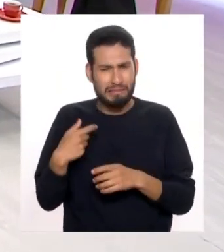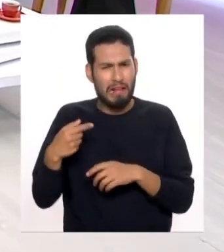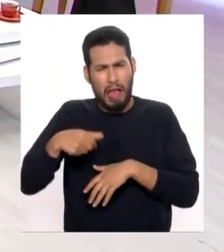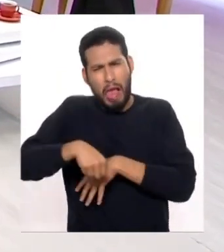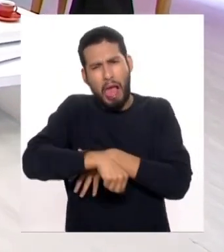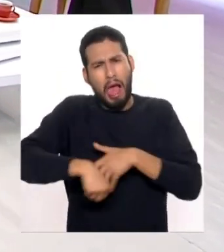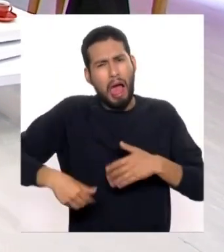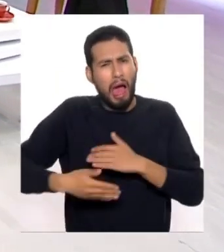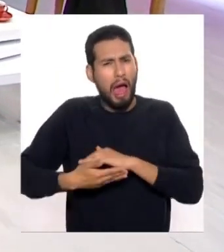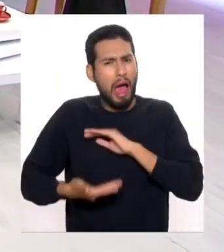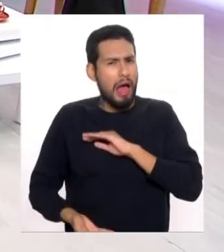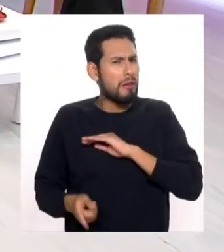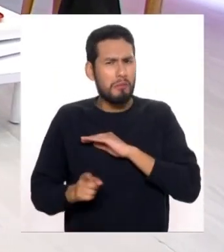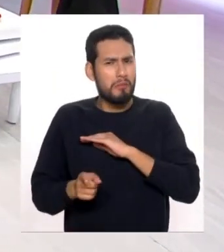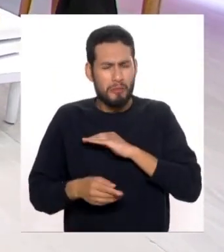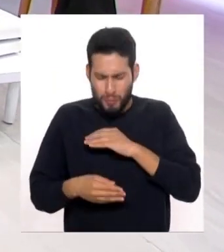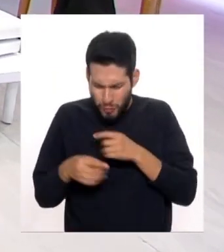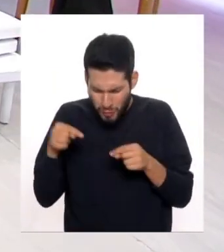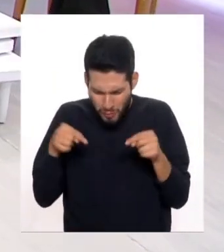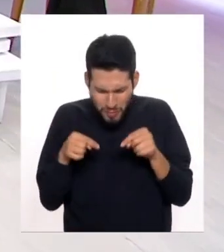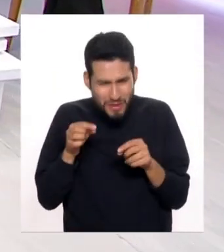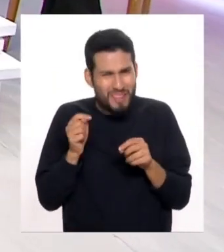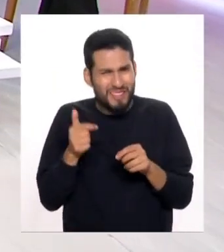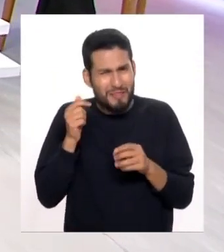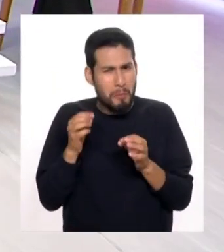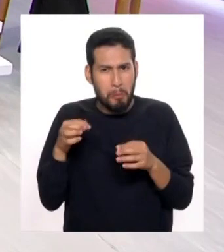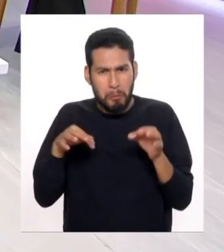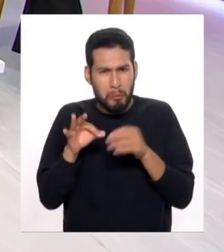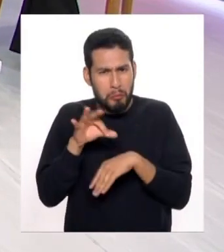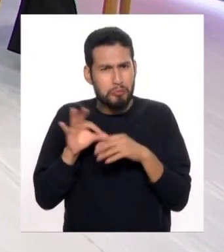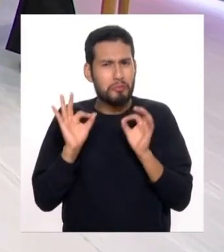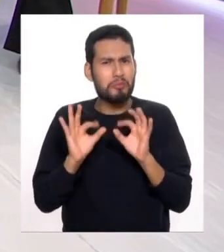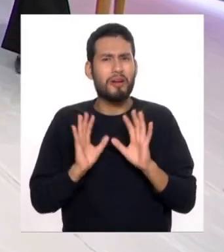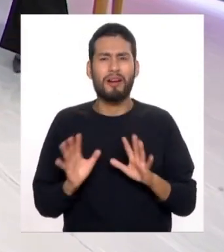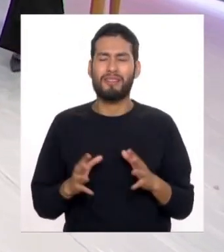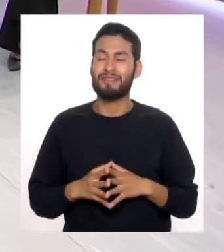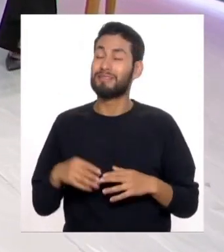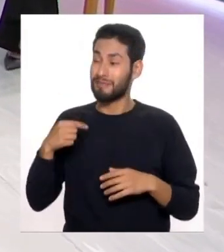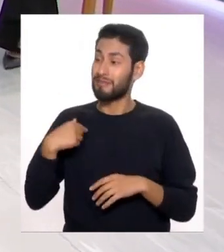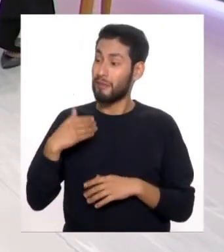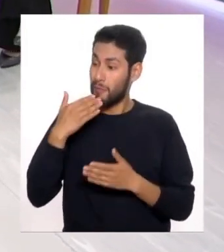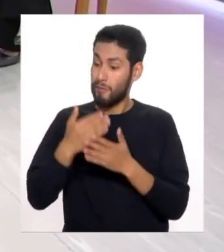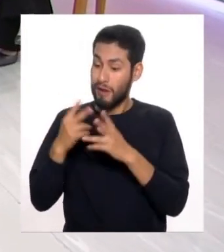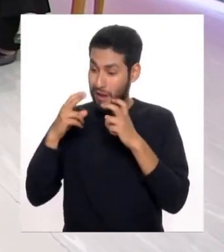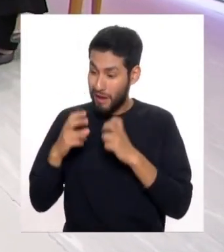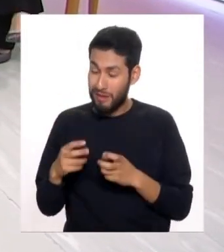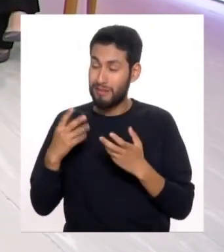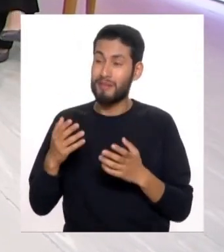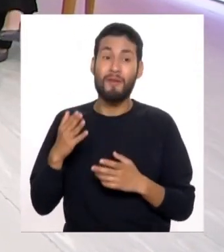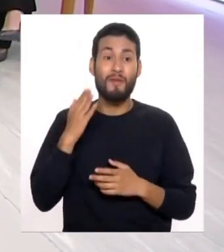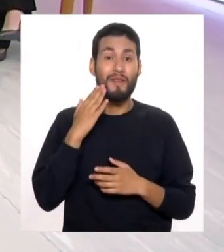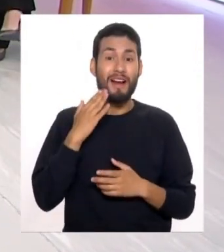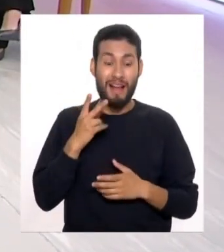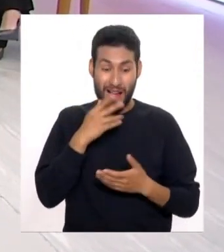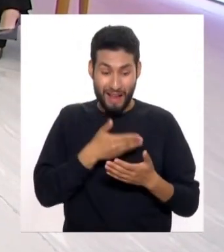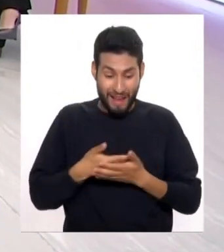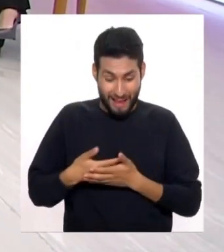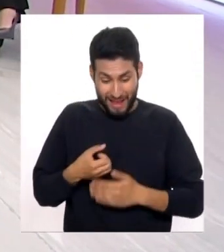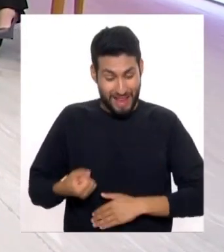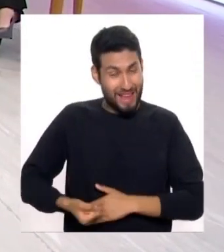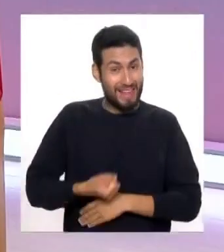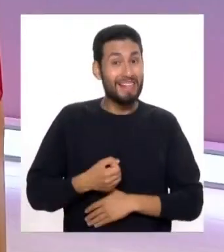Eso es lo importante, ¿no? Ver un diagnóstico previo y no solamente ver, porque la mamá se emociona mucho con el rostro del bebé, que también